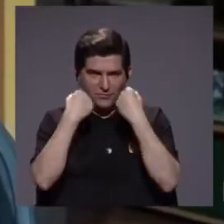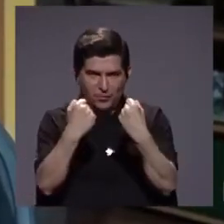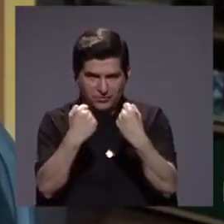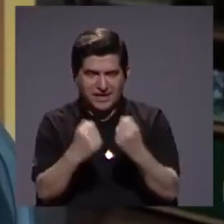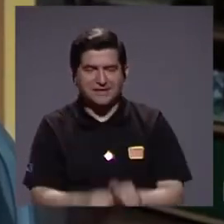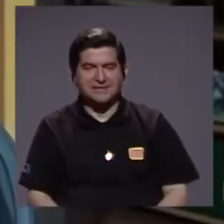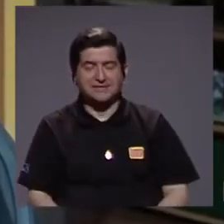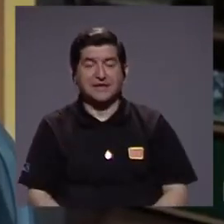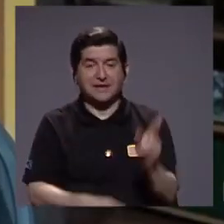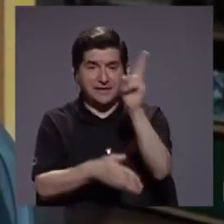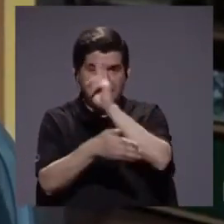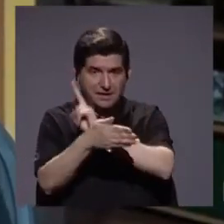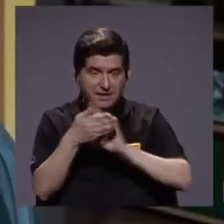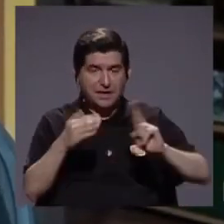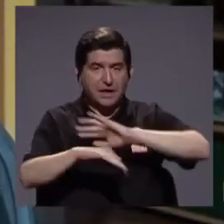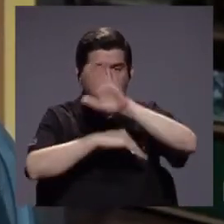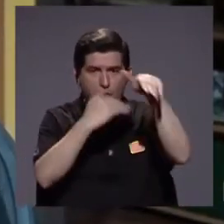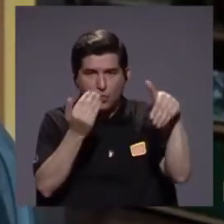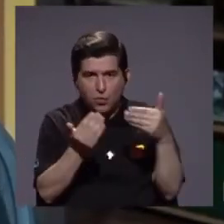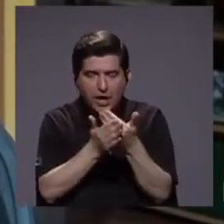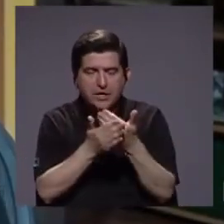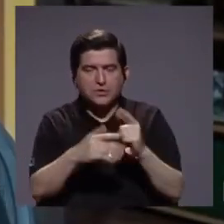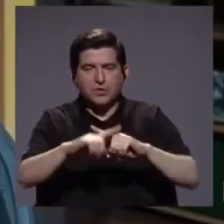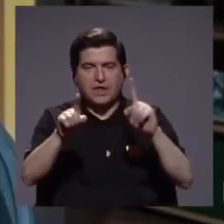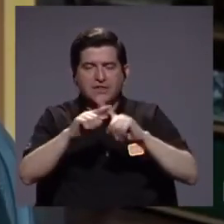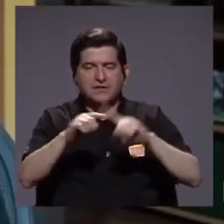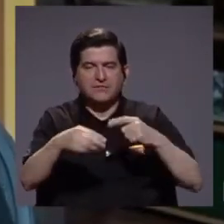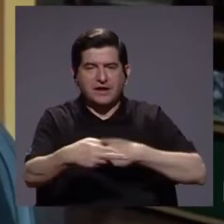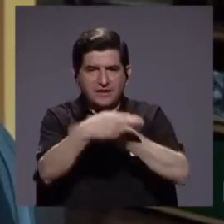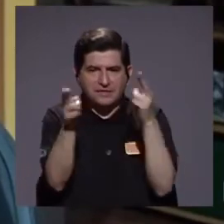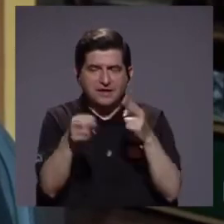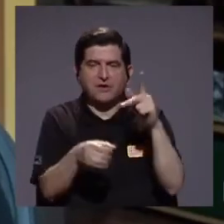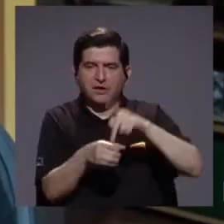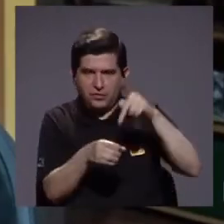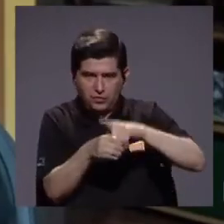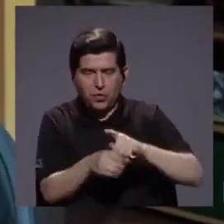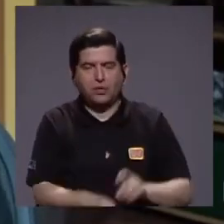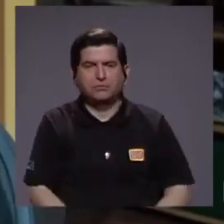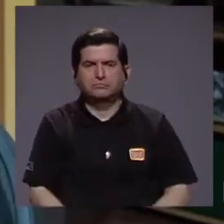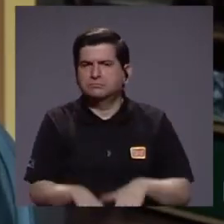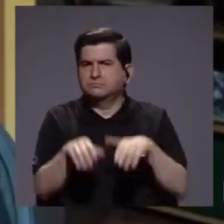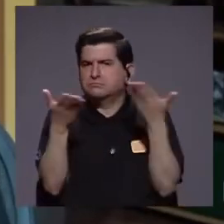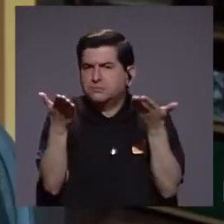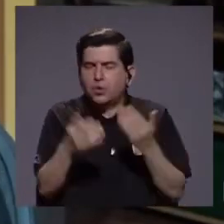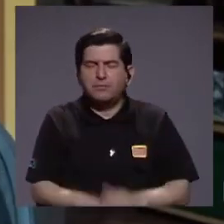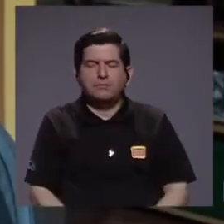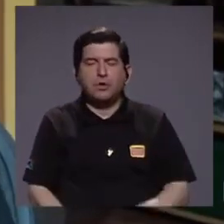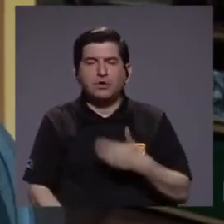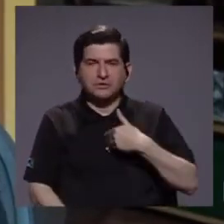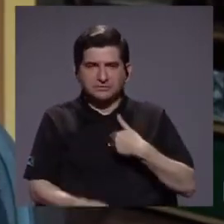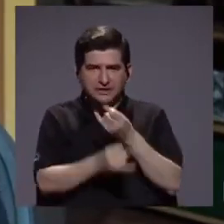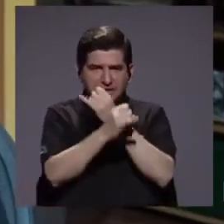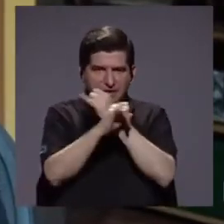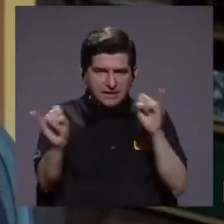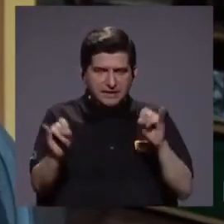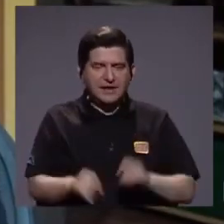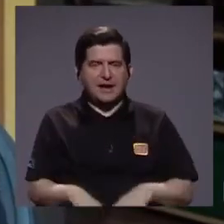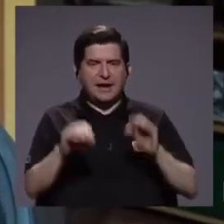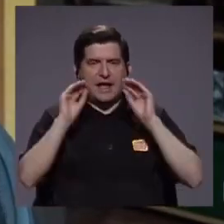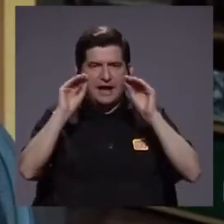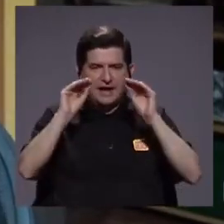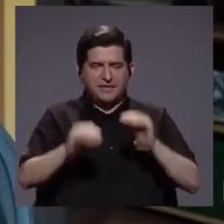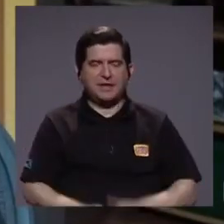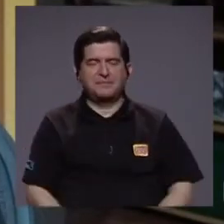la presencia de la universidad en todas las regiones. Y para lograr esto hay que tener autonomía académica, administrativa